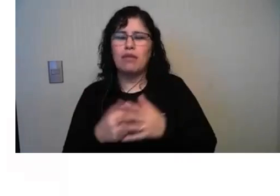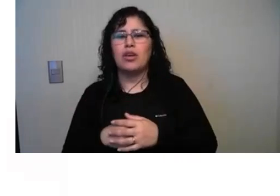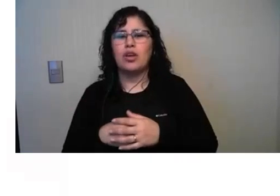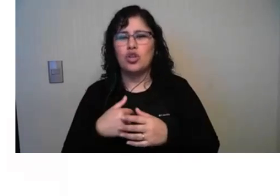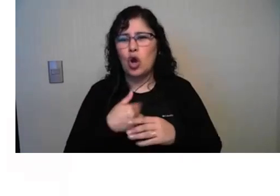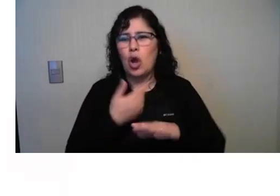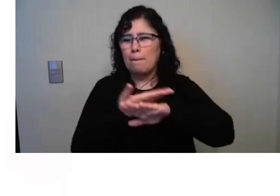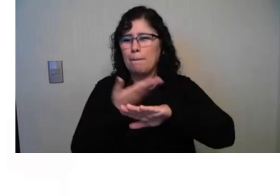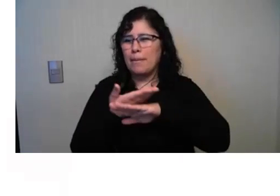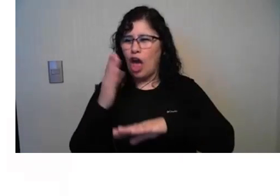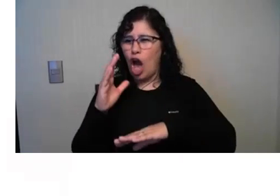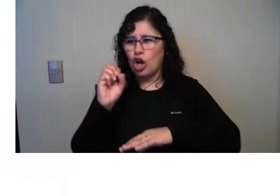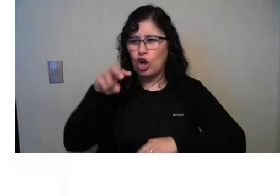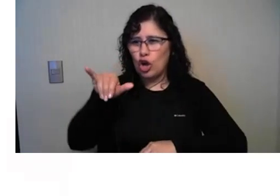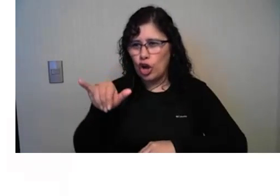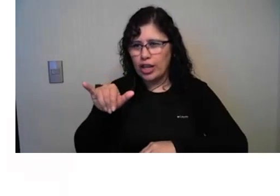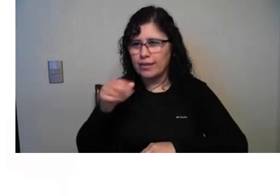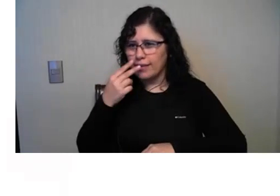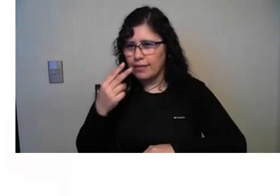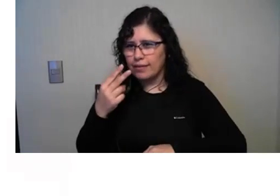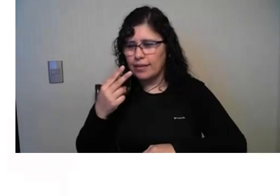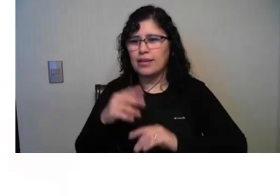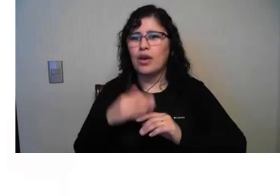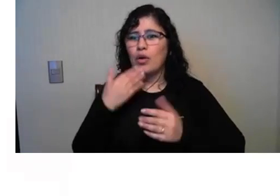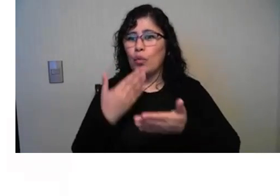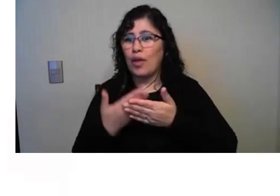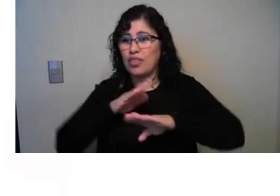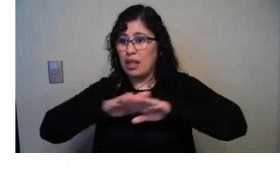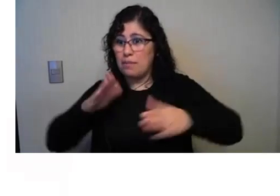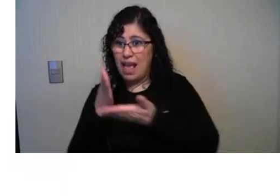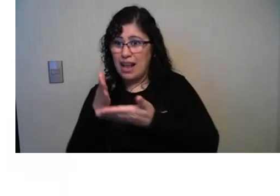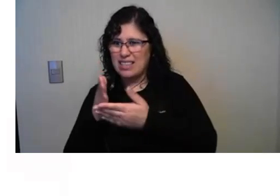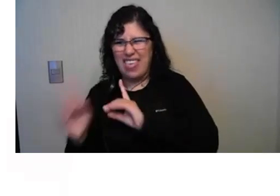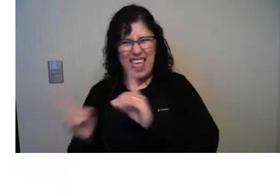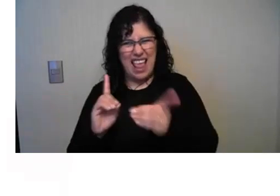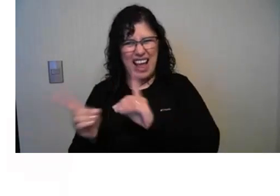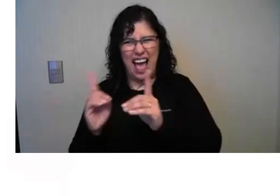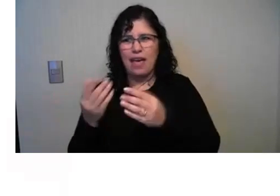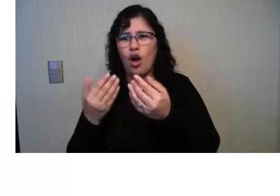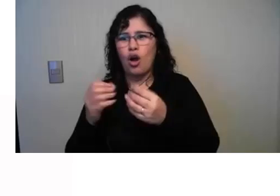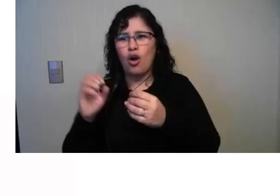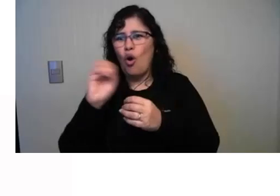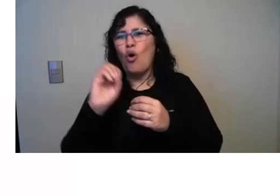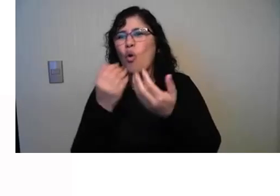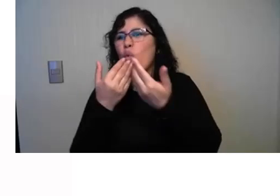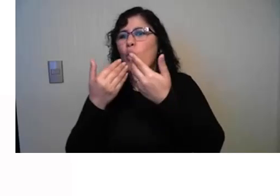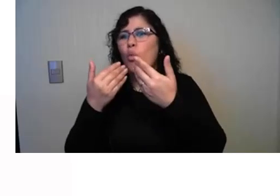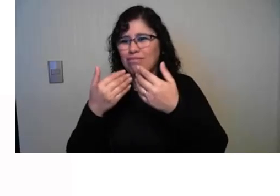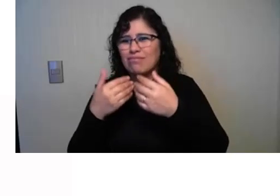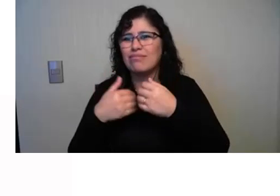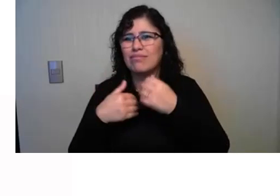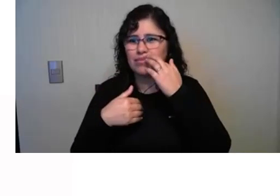Constanza que pueda revisar al terminar la clase, la delegada o cualquiera de ustedes, a ver si están visibles. Pero yo los